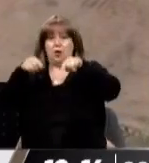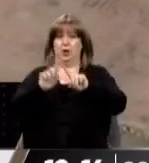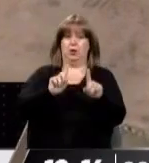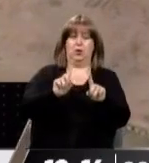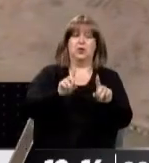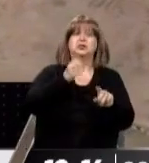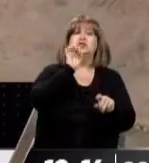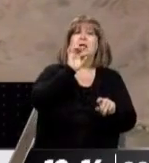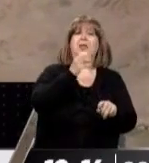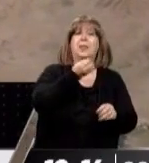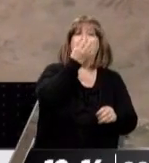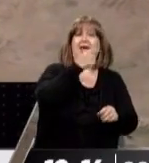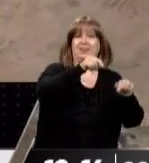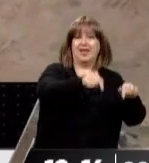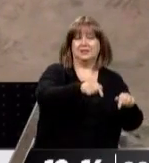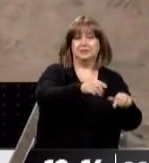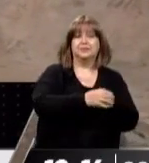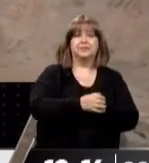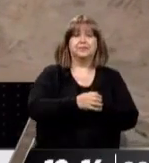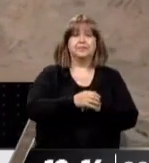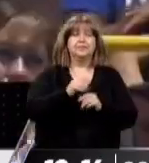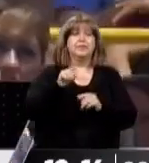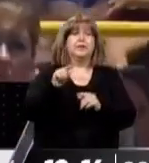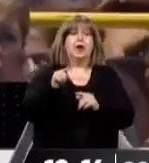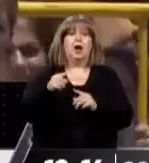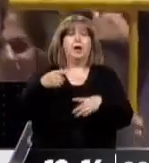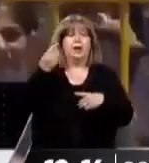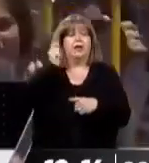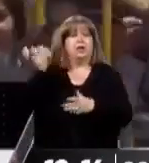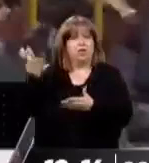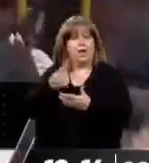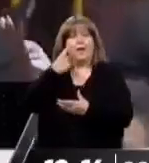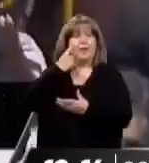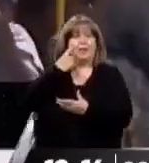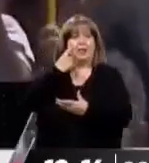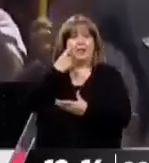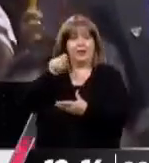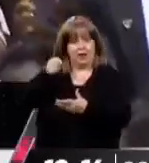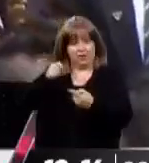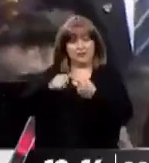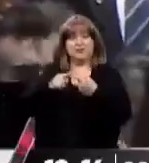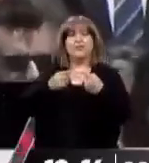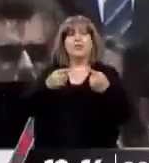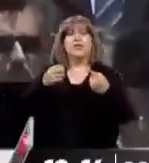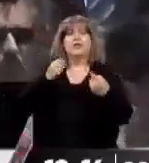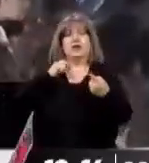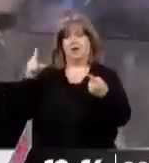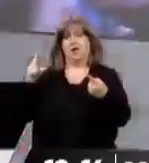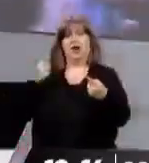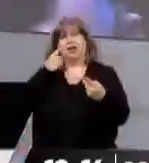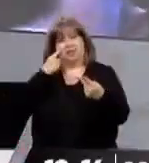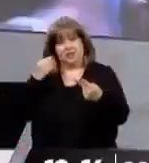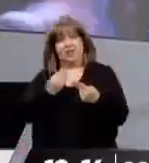hay claro. algún tipo de planta. Uh-huh. Claro. Exacto. Bueno, hablamos de presencia política. Roberto Riggi, el anfitrión, sí. intendente. También estuvo Mir Félix, que vino uh-huh. desde San